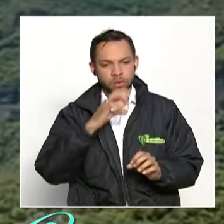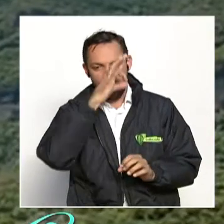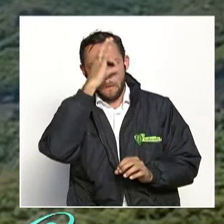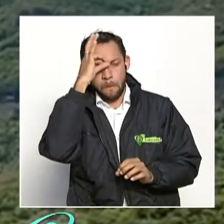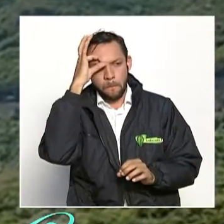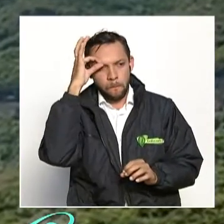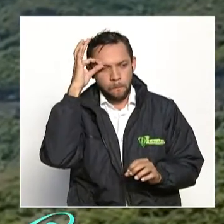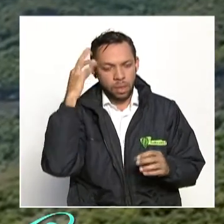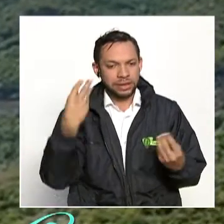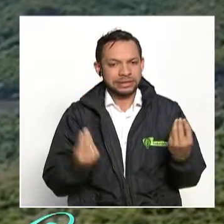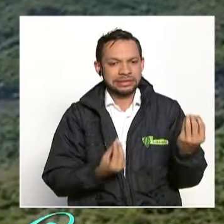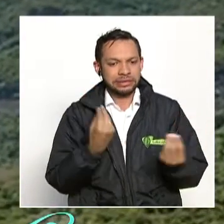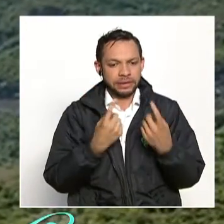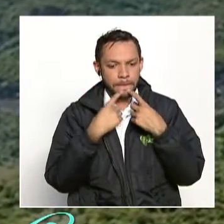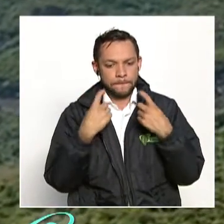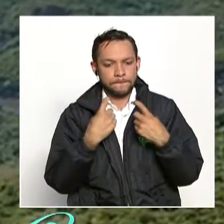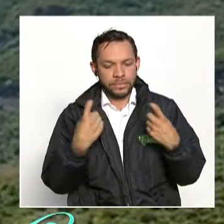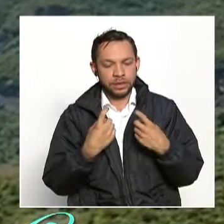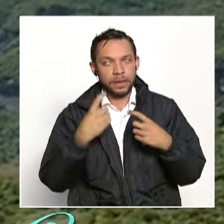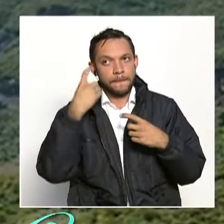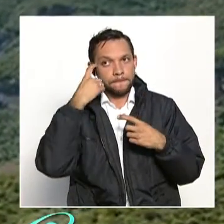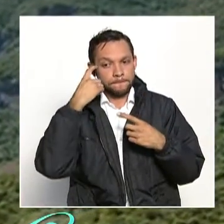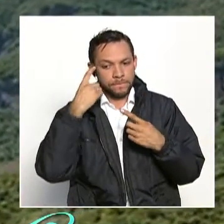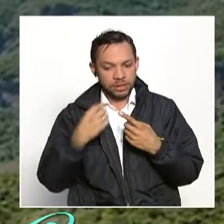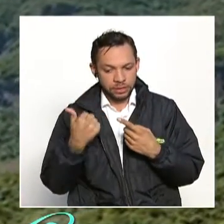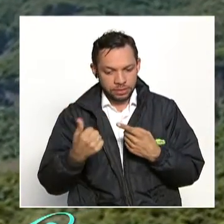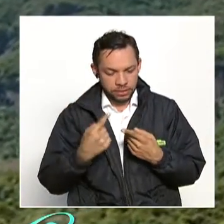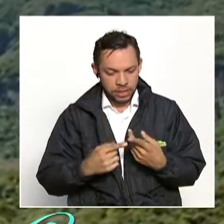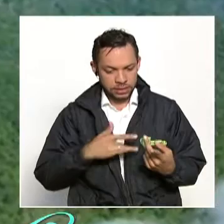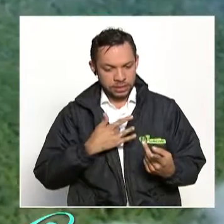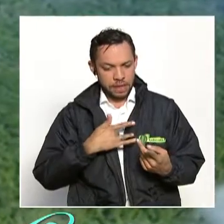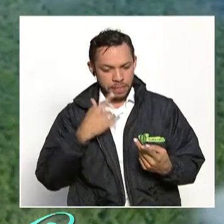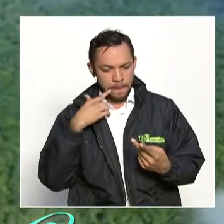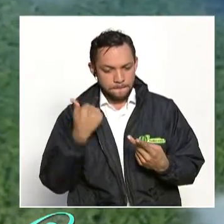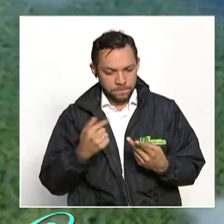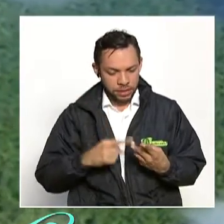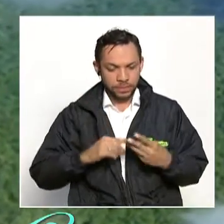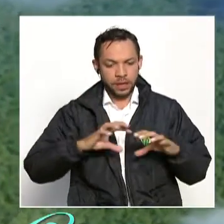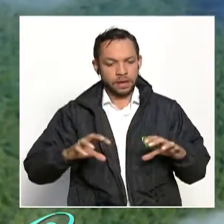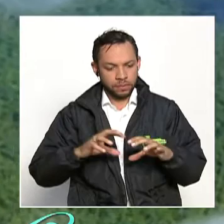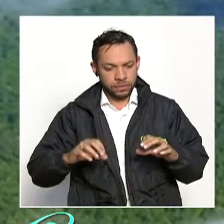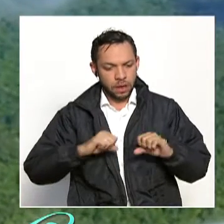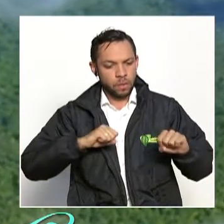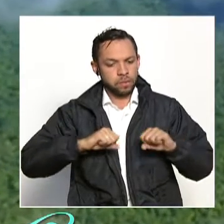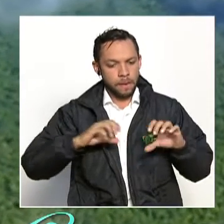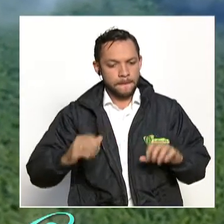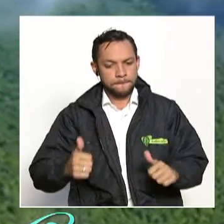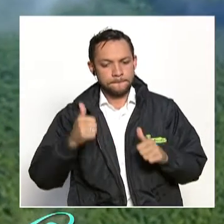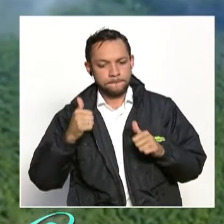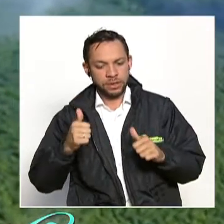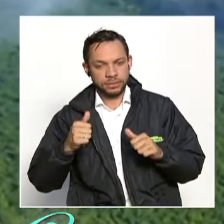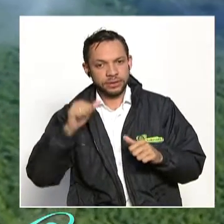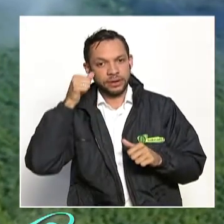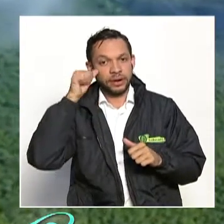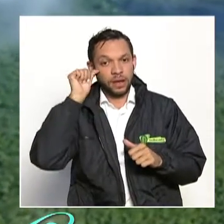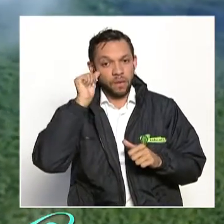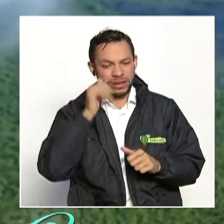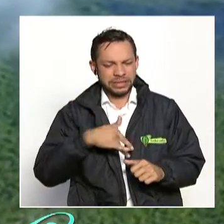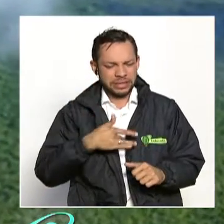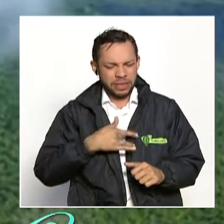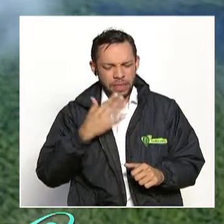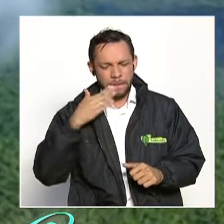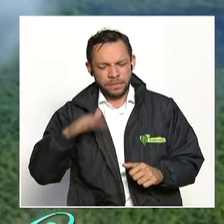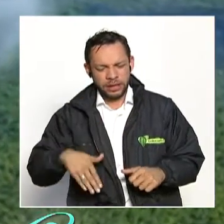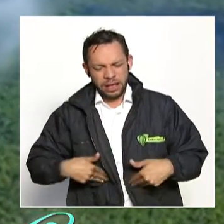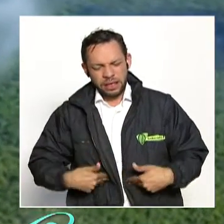No pecar es hablar bien, pensar bien, sentir bien y actuar bien. Acordémonos que toda dolencia física a